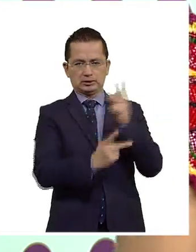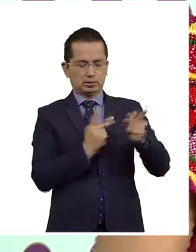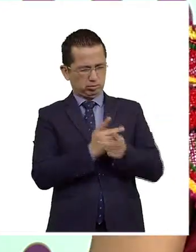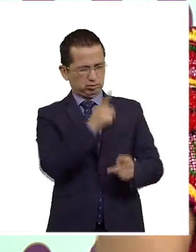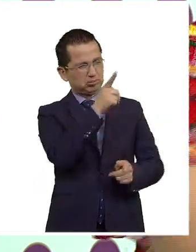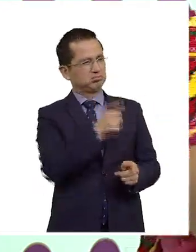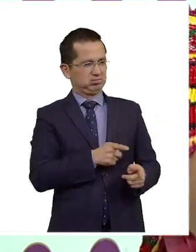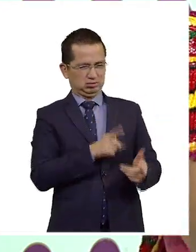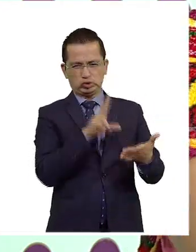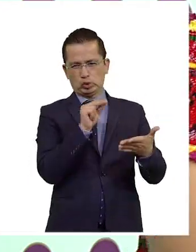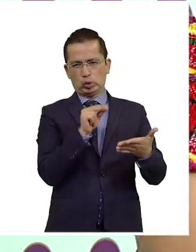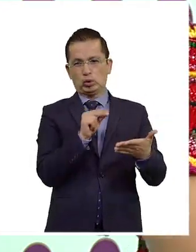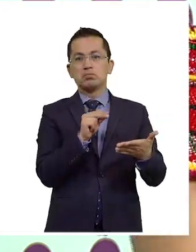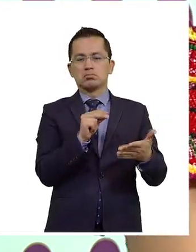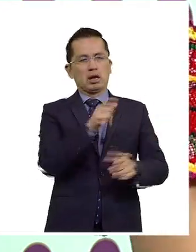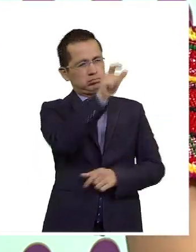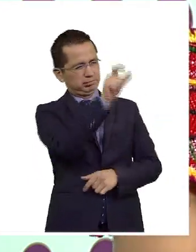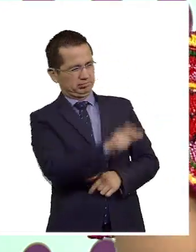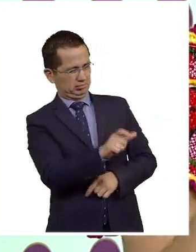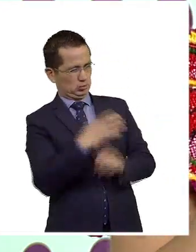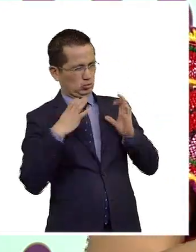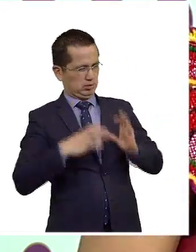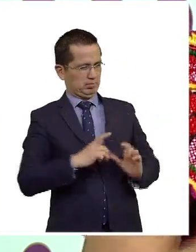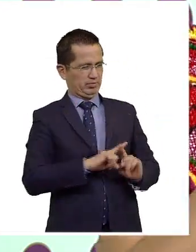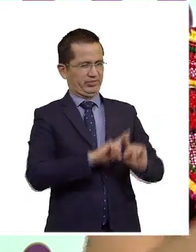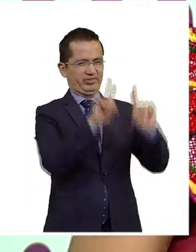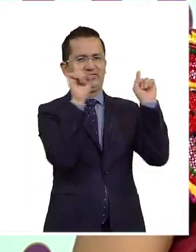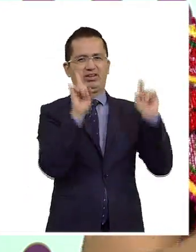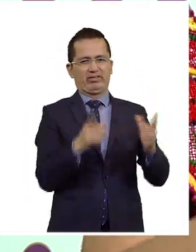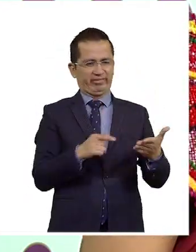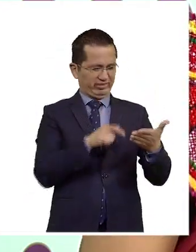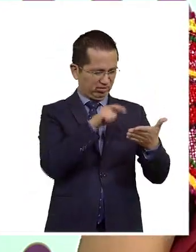tiene otro nombre y físicamente se ve